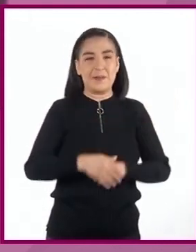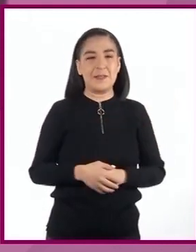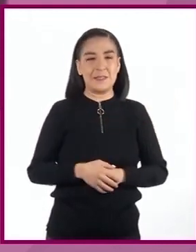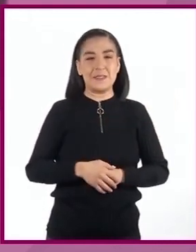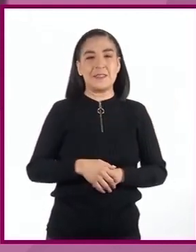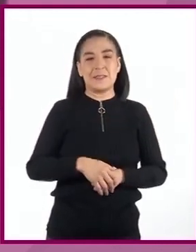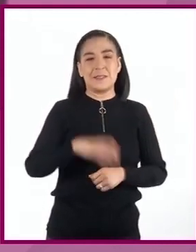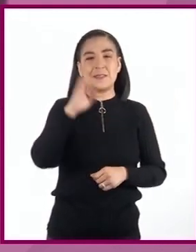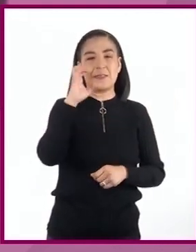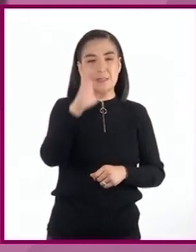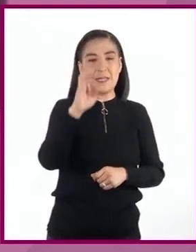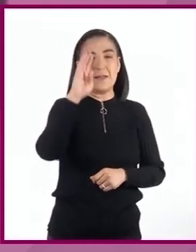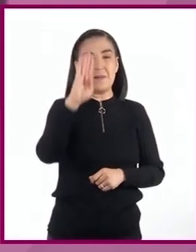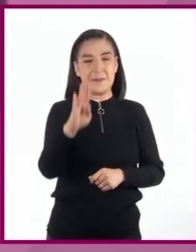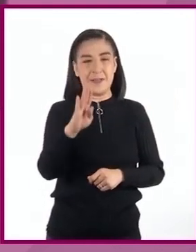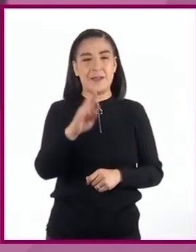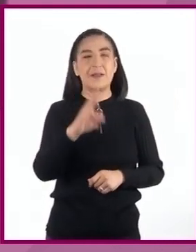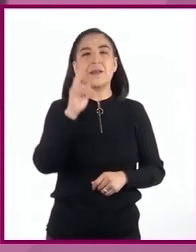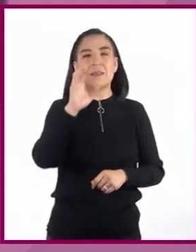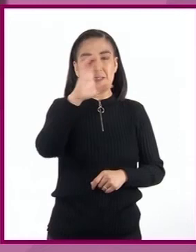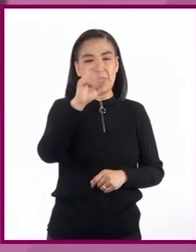CBD tiene una medida de